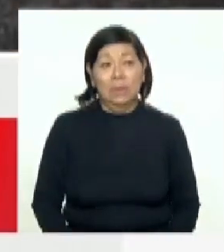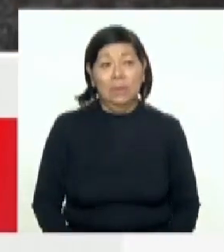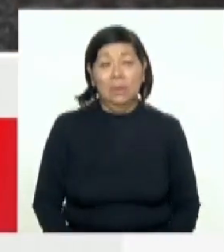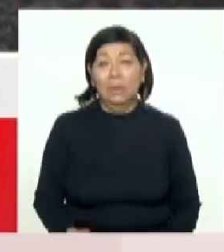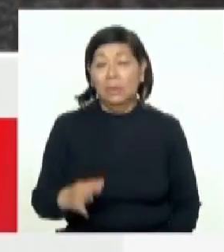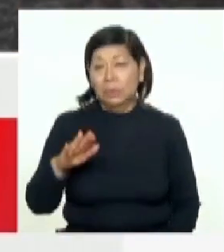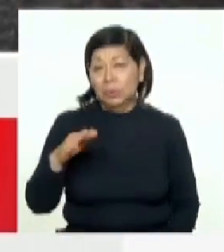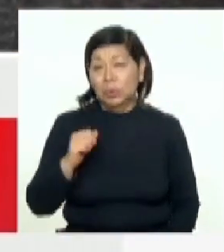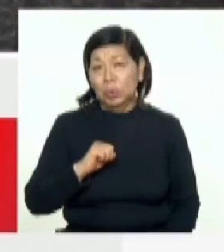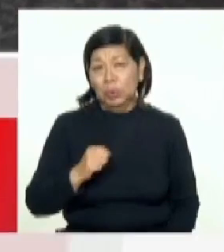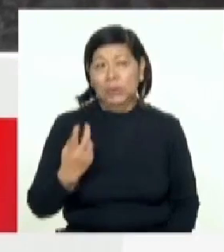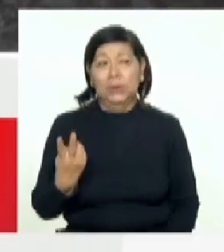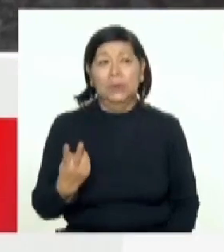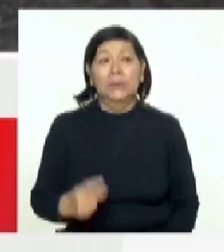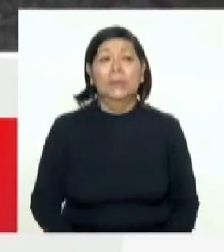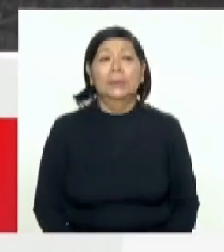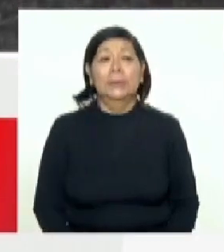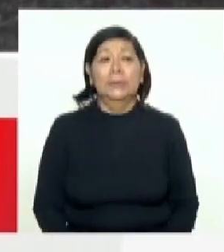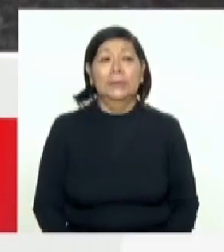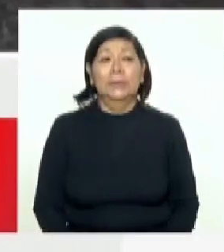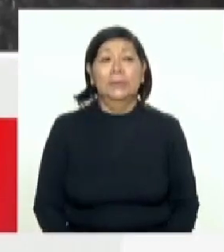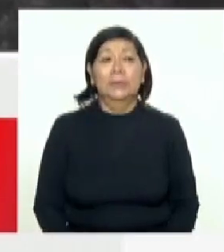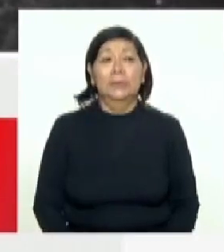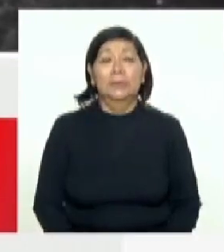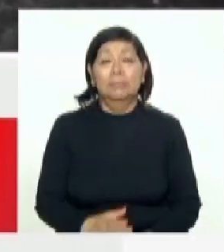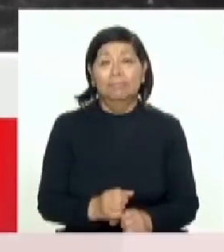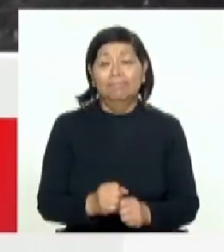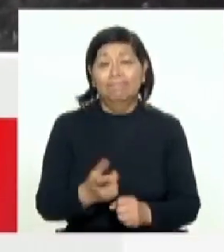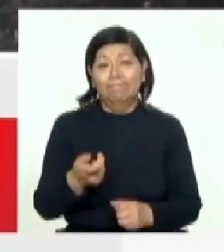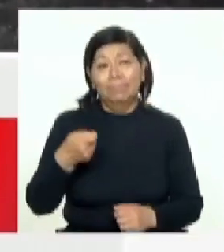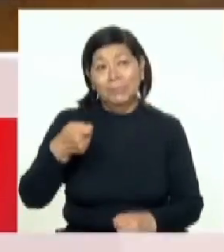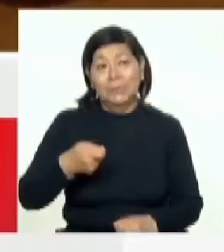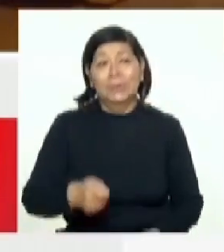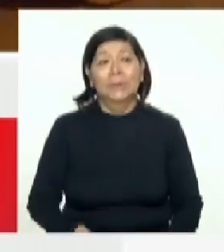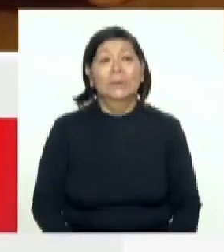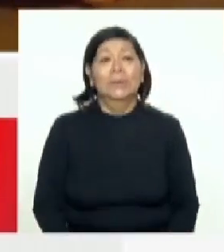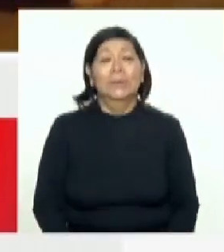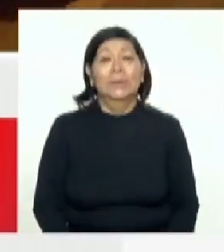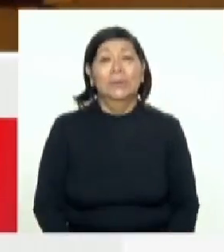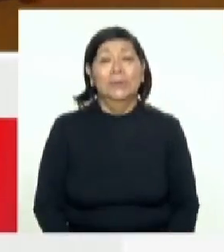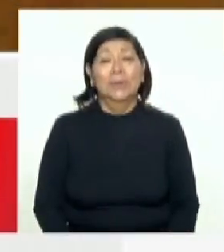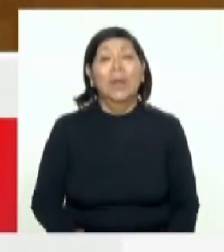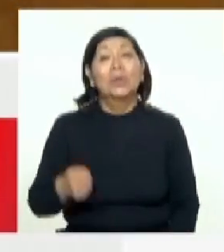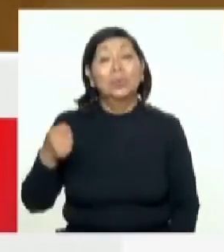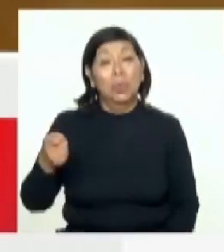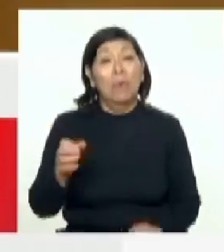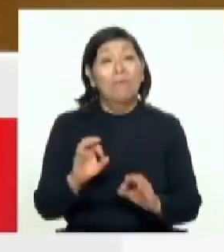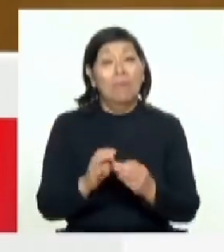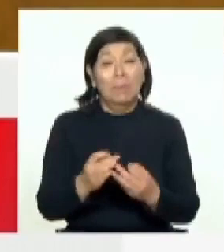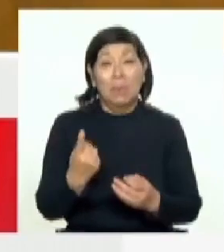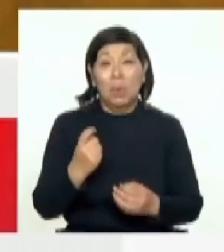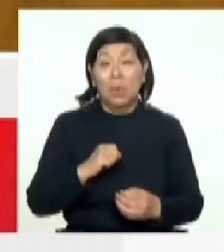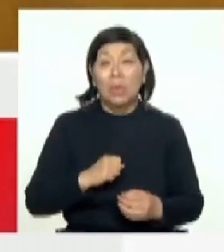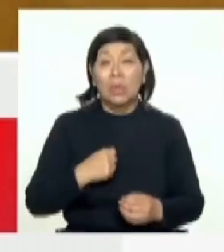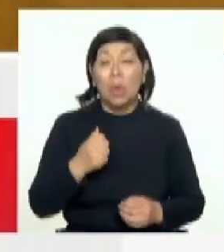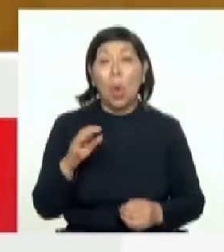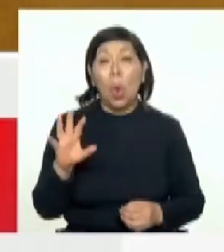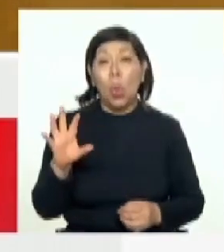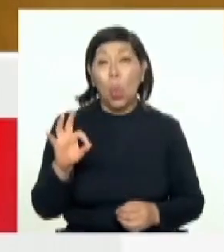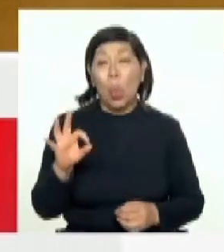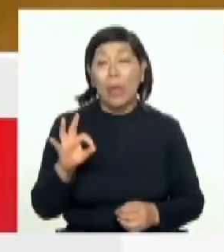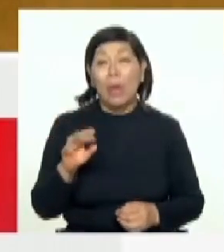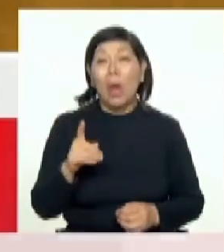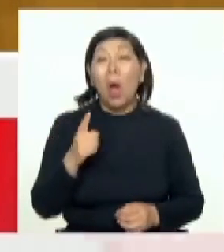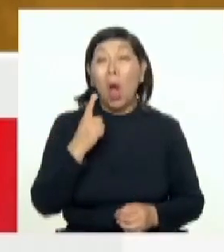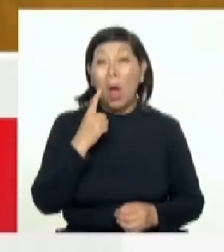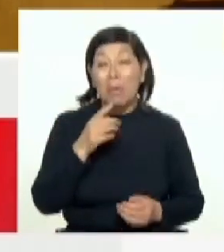9 años, que prácticamente él es el sustento de él. Así es, él es el único sustento de su familia, tiene un hijo de 9 años que ha dejado en la